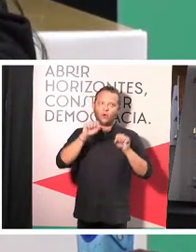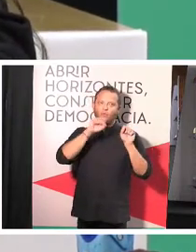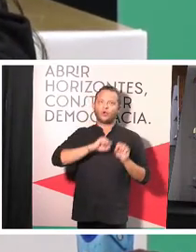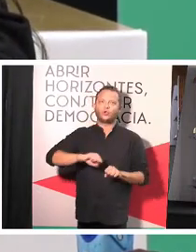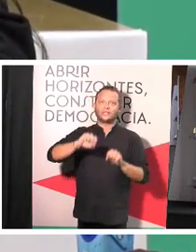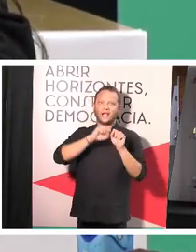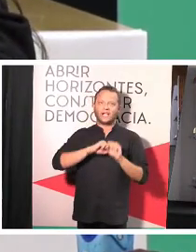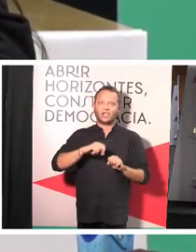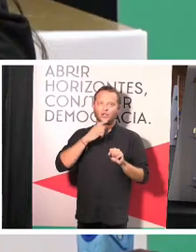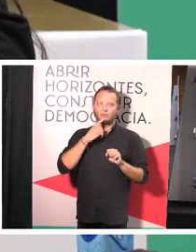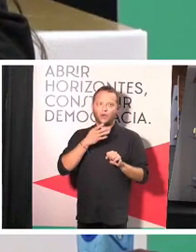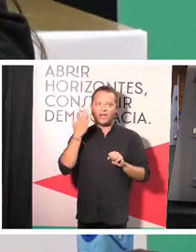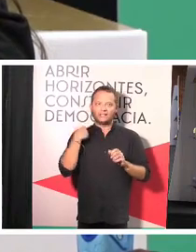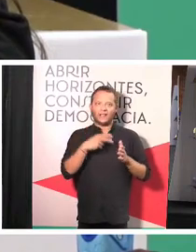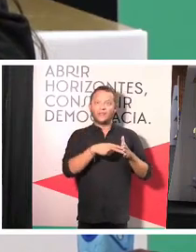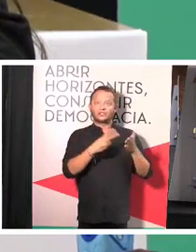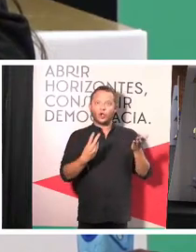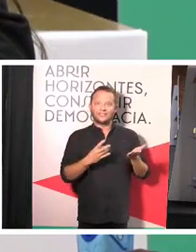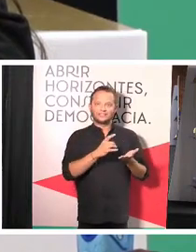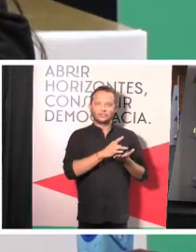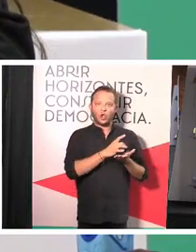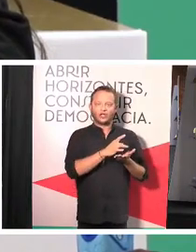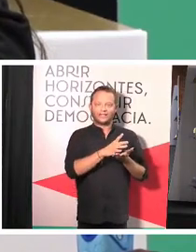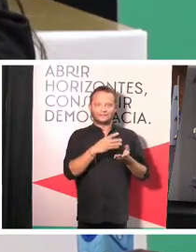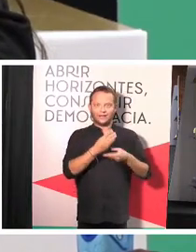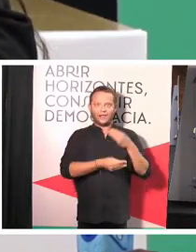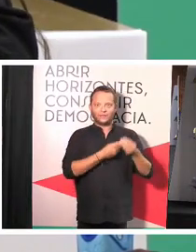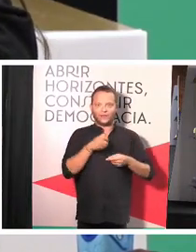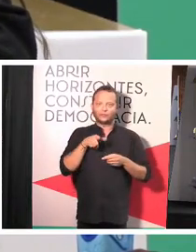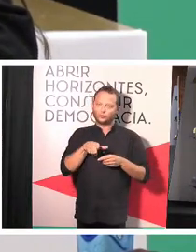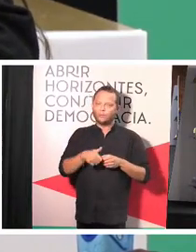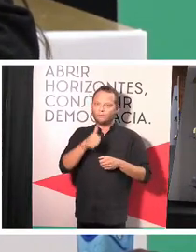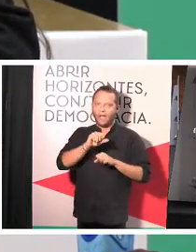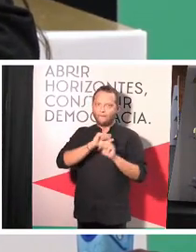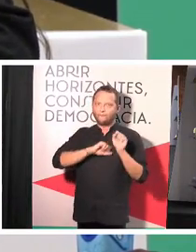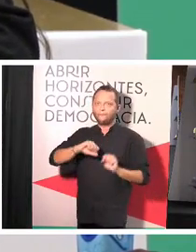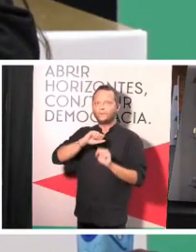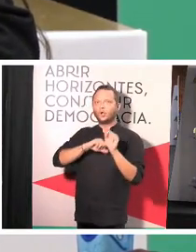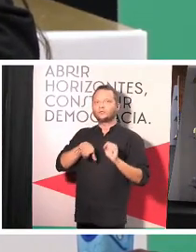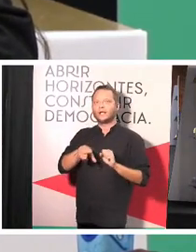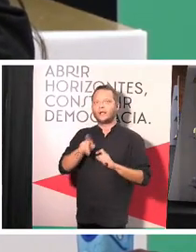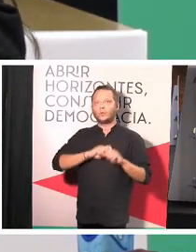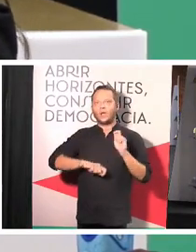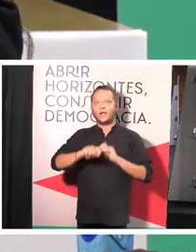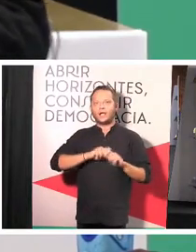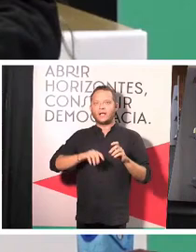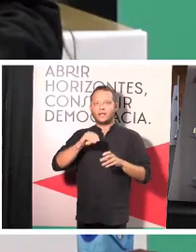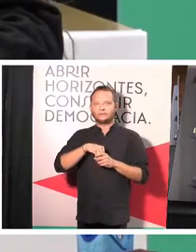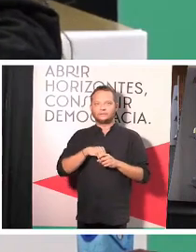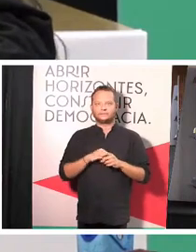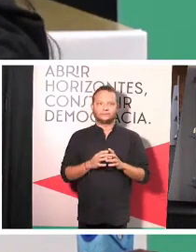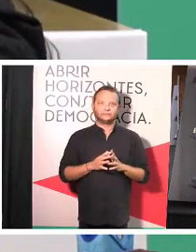frente a las constantes desconexiones que hay en este tipo de plataformas.